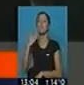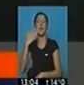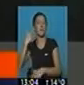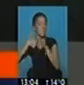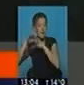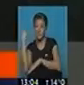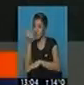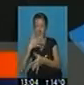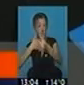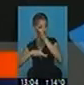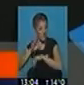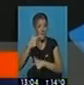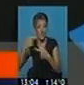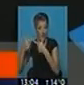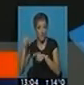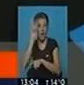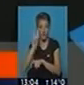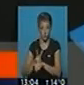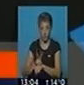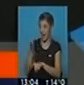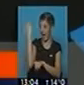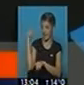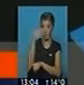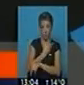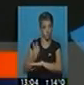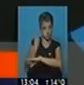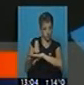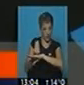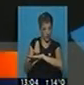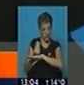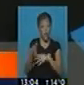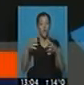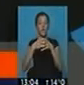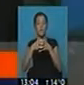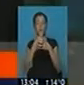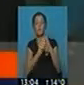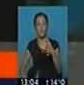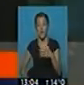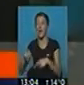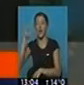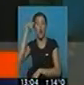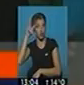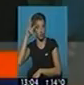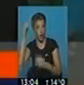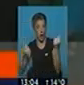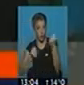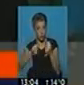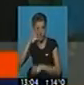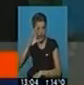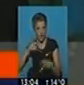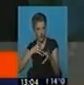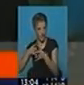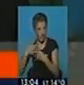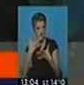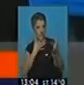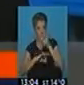a Venezuela cuando era presidente y se lo impidió el Departamento de Estado en ese momento, 8 tanquetas que le iba a vender. Fue,